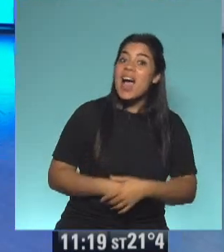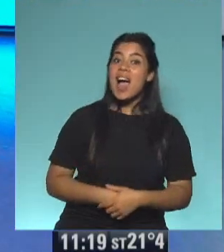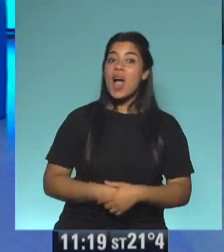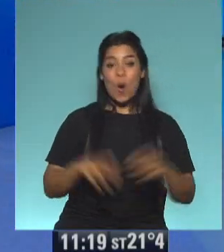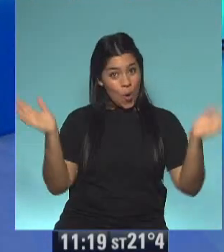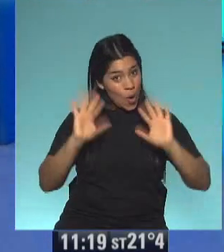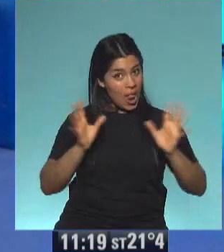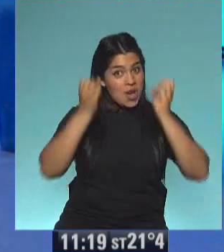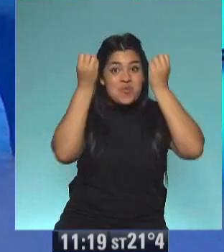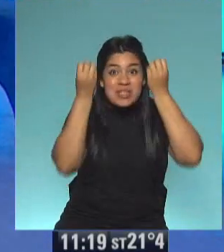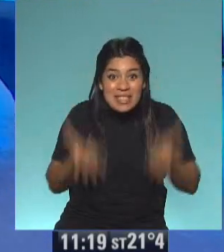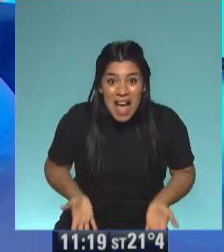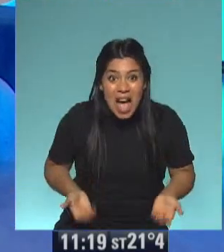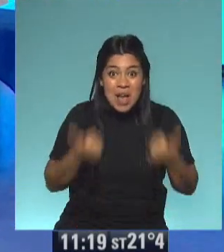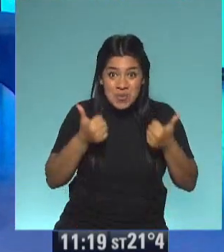¿Cómo estás, hermosa?